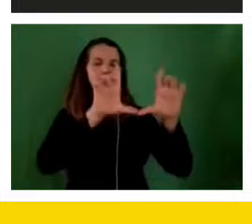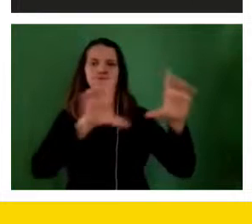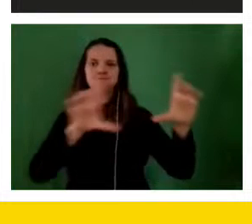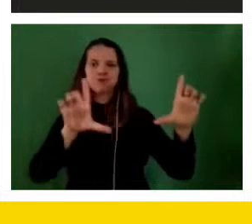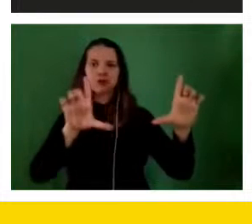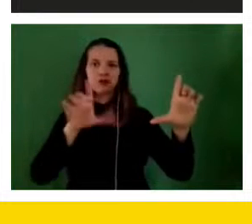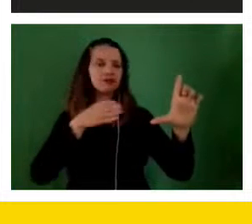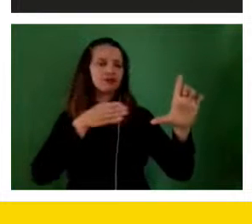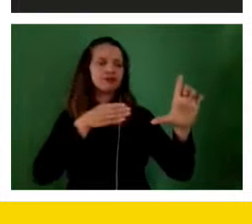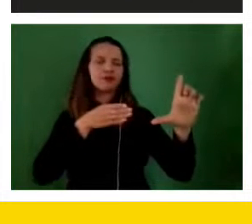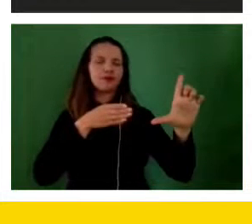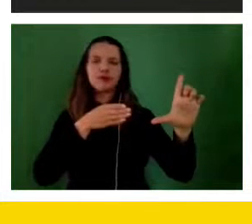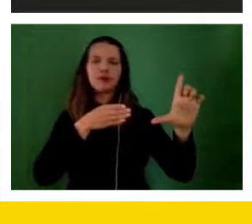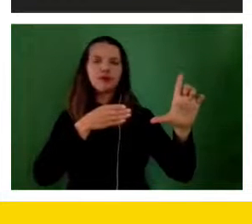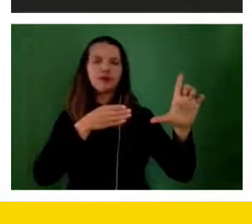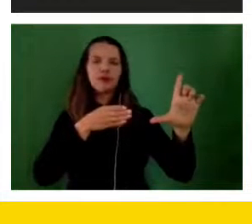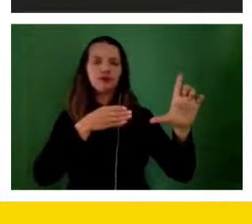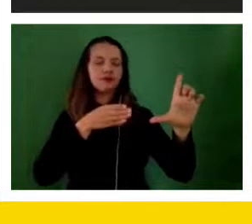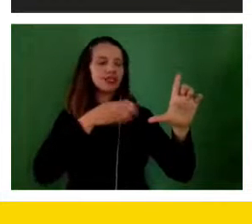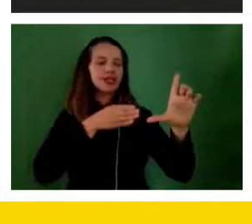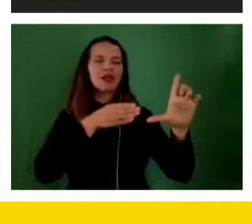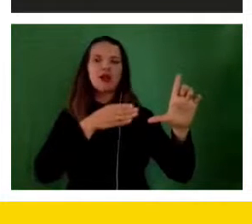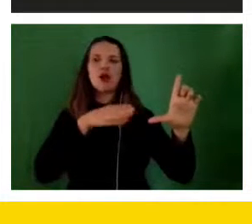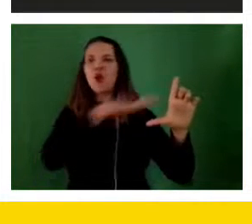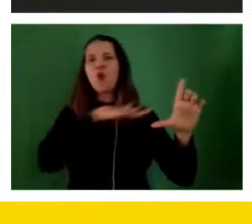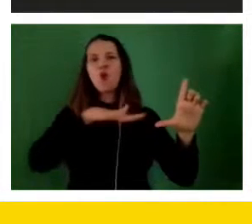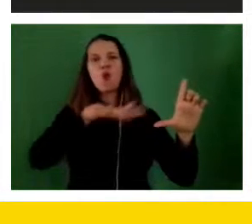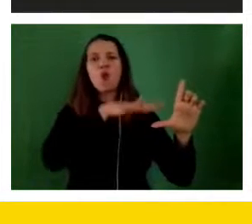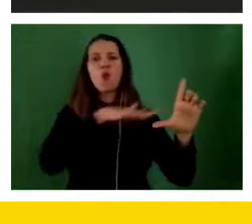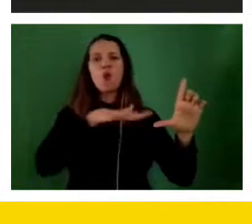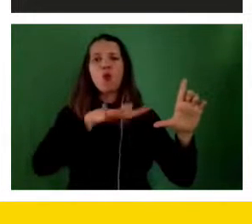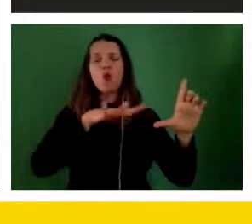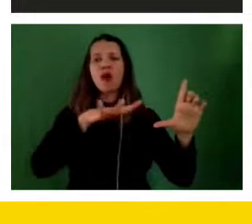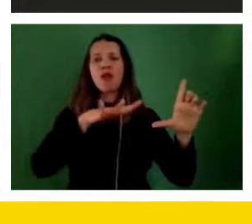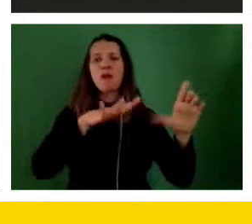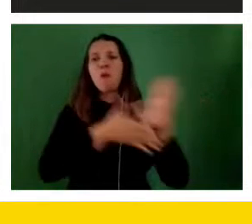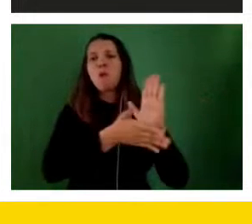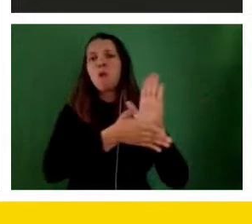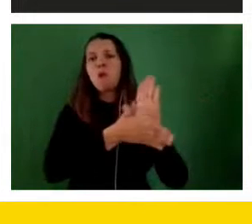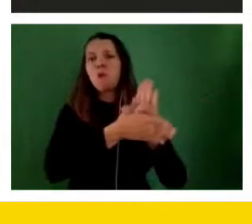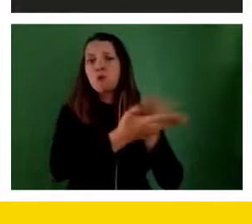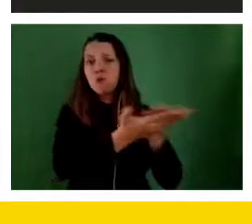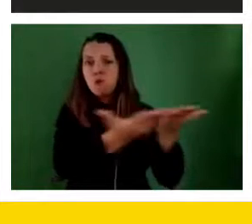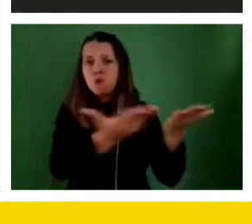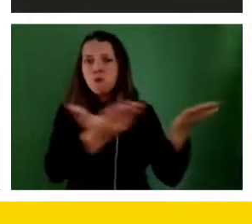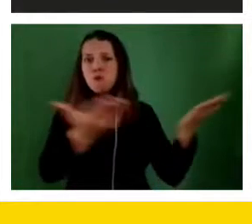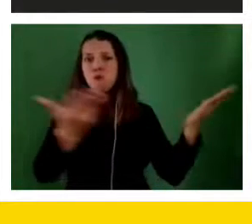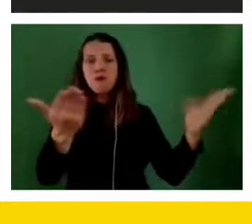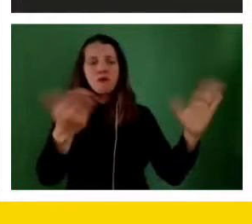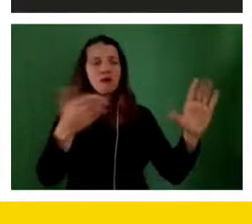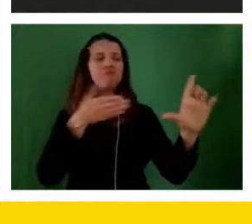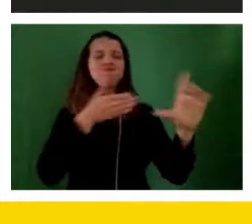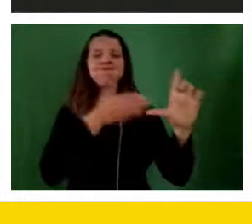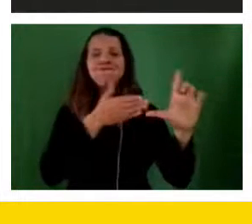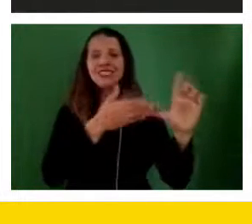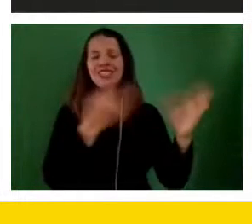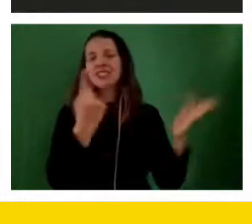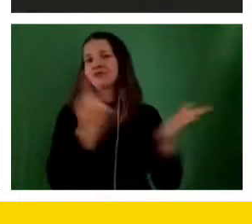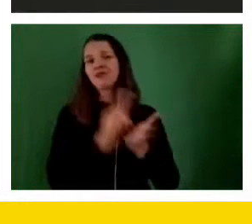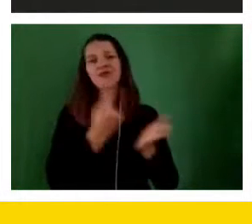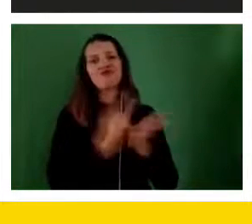un parque público y dejando de lado la posibilidad que personas con